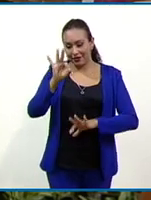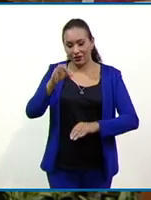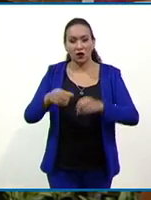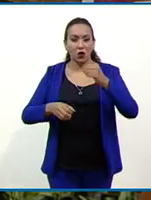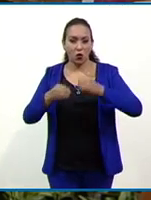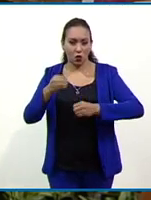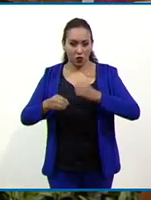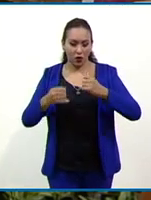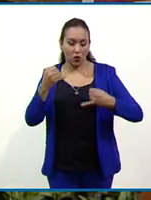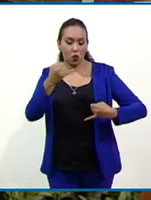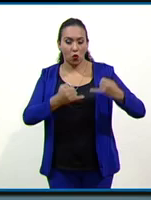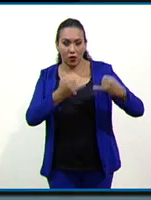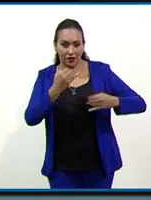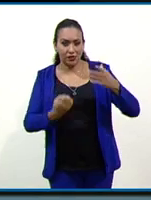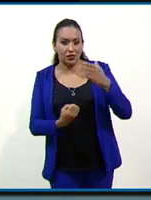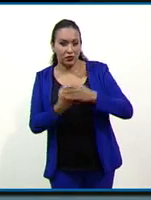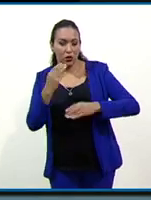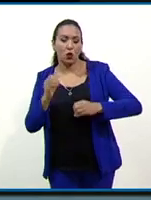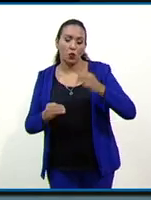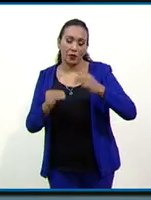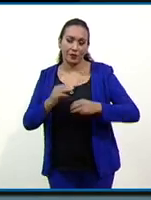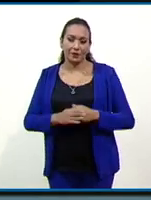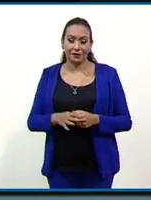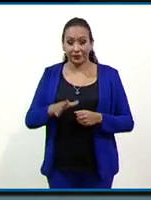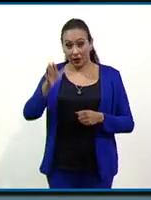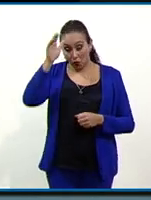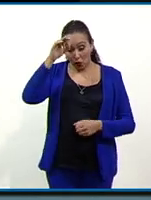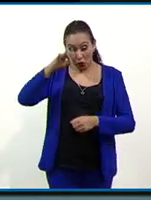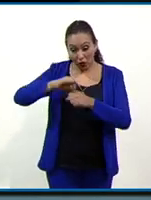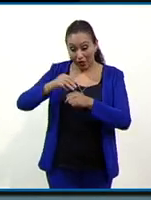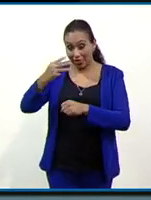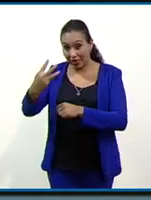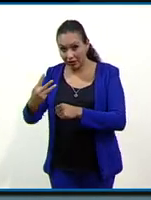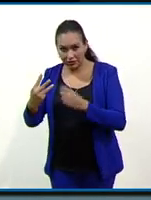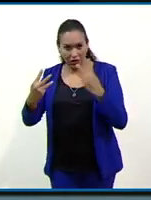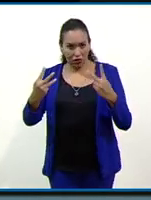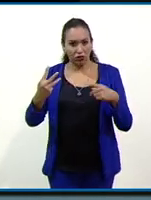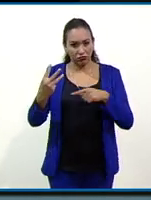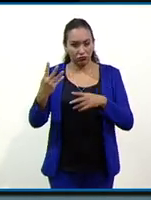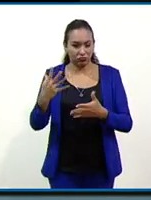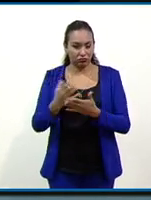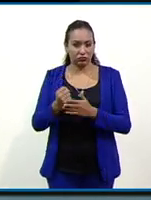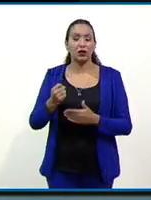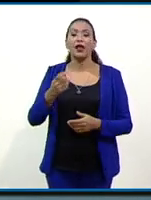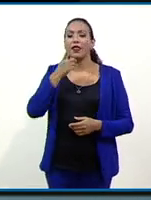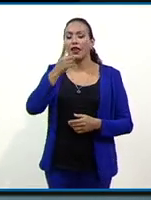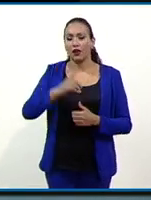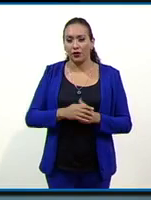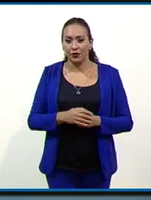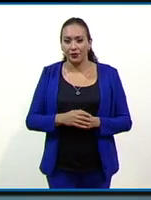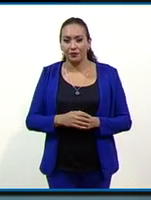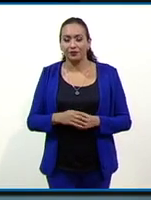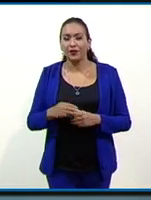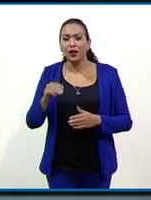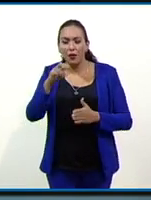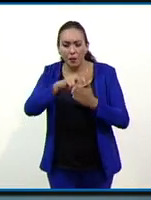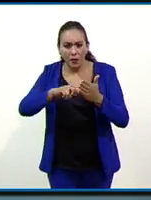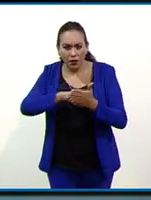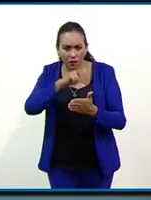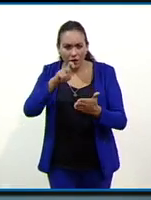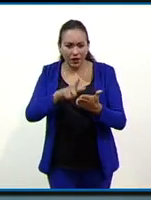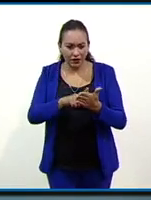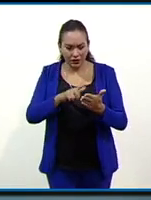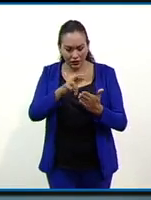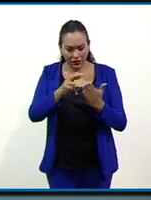Poder Judicial de la Federación. Por mayoría de 3 votos a 2, la Sala Superior determinó que las modificaciones al reglamento